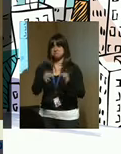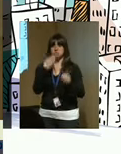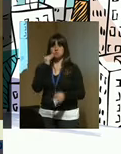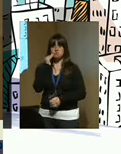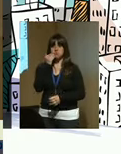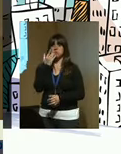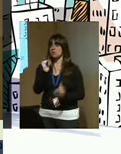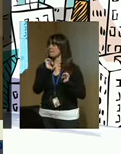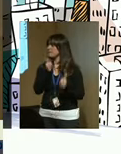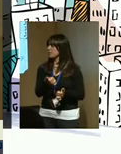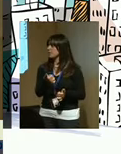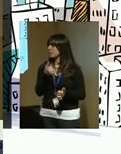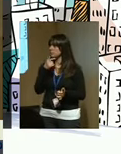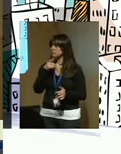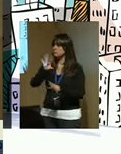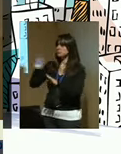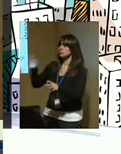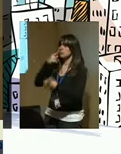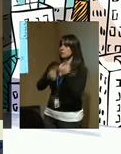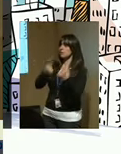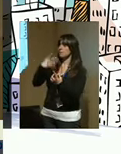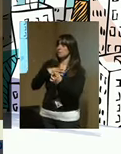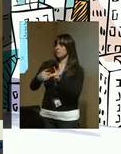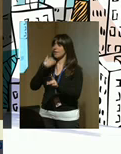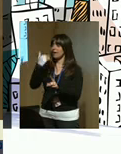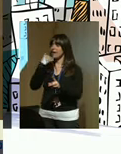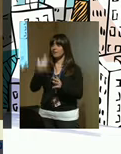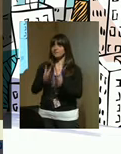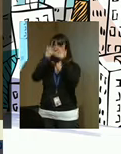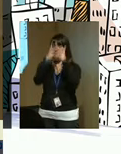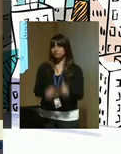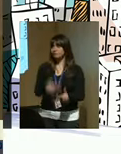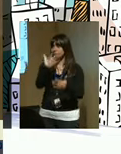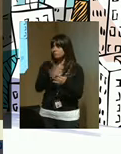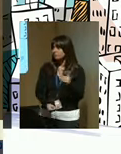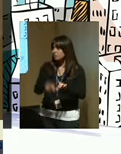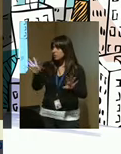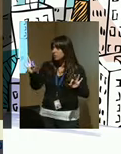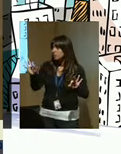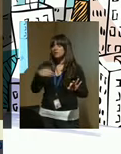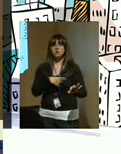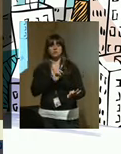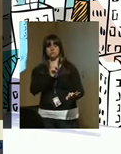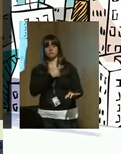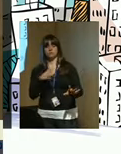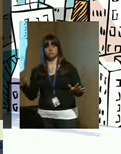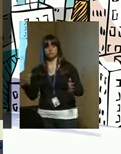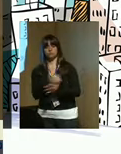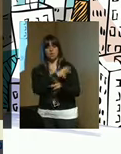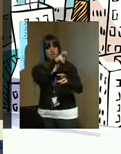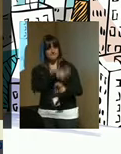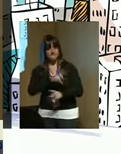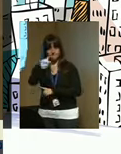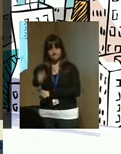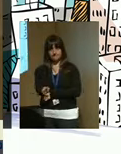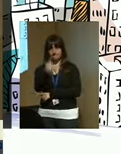veces que sean infracciones administrativas, estarán conectados con la administración turística, con la administración de consumo. No, todas las que vengan,